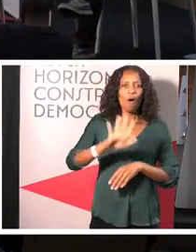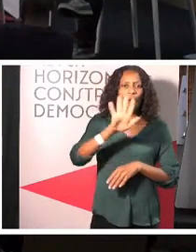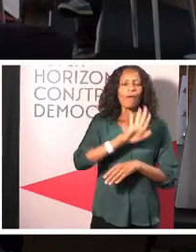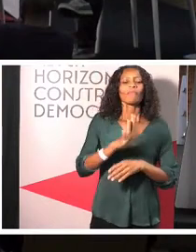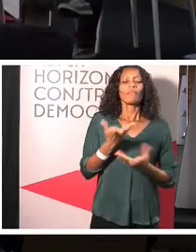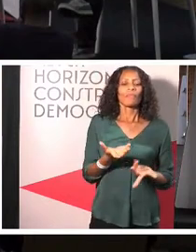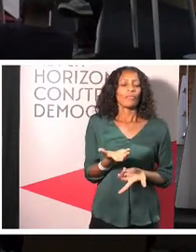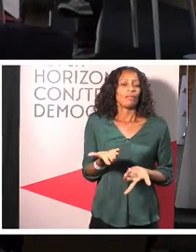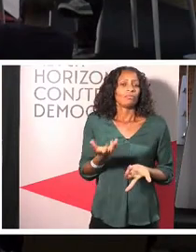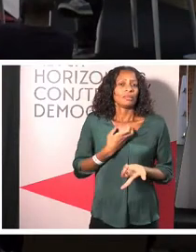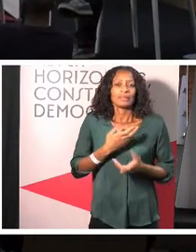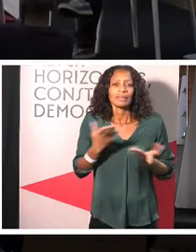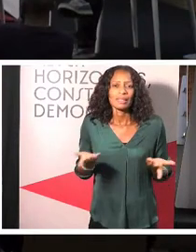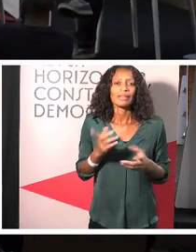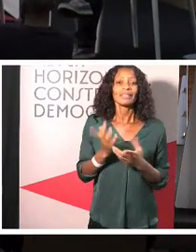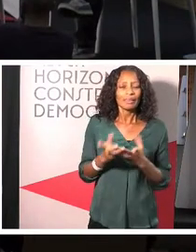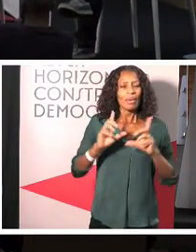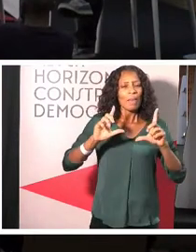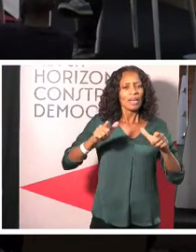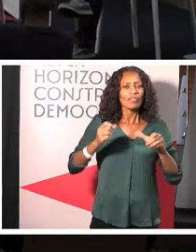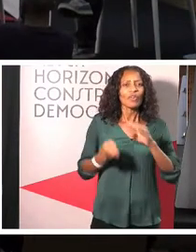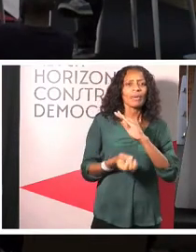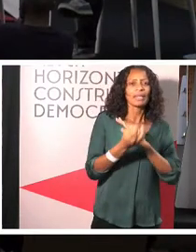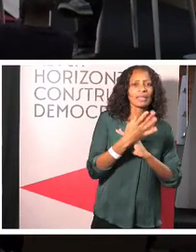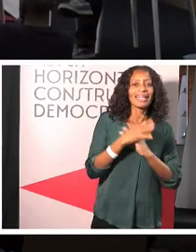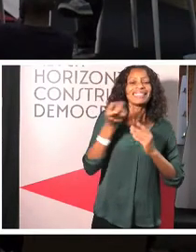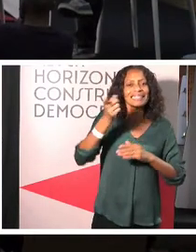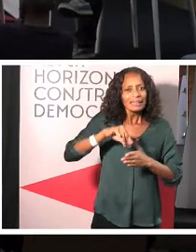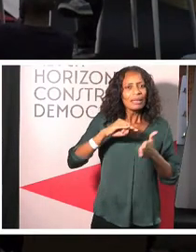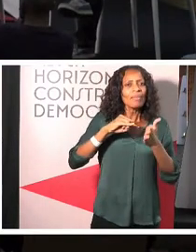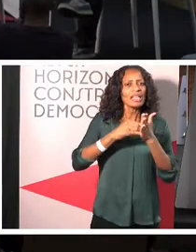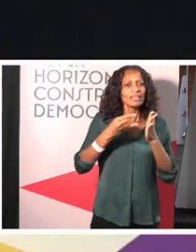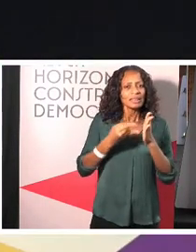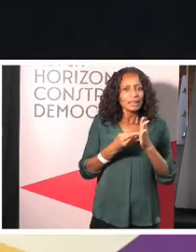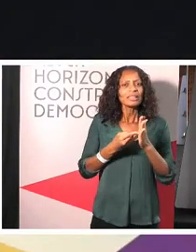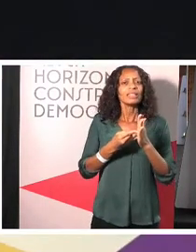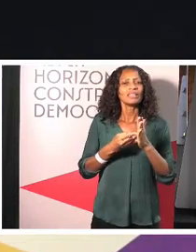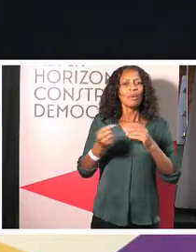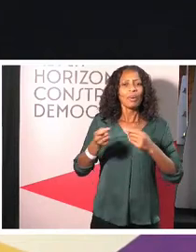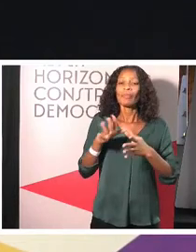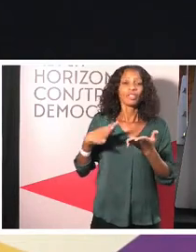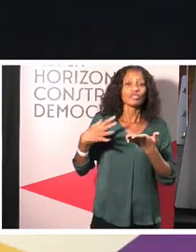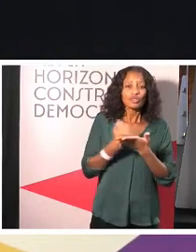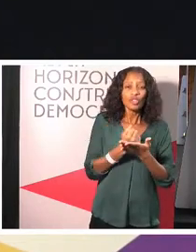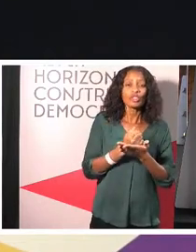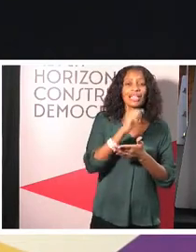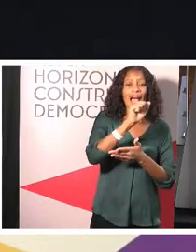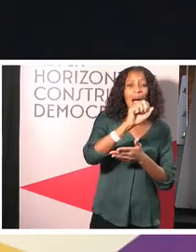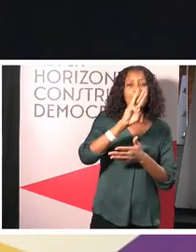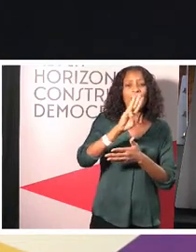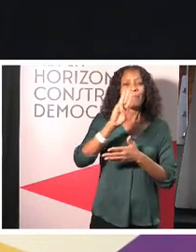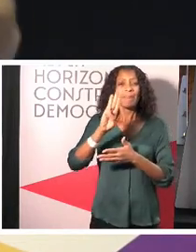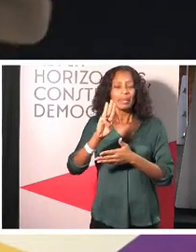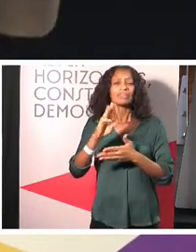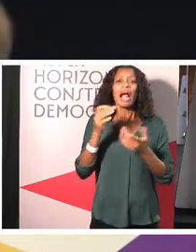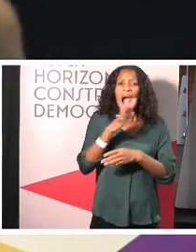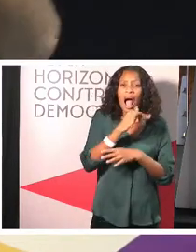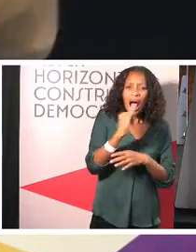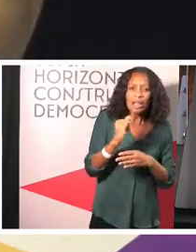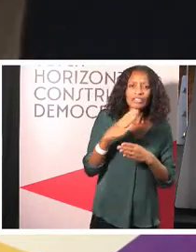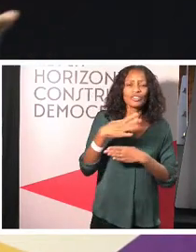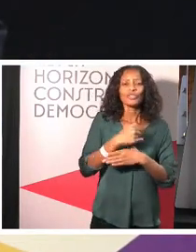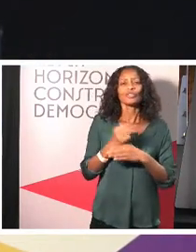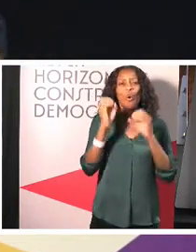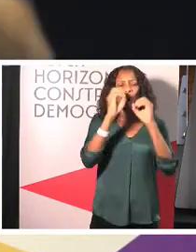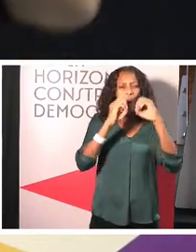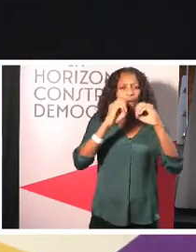infraestructuras, y que cree plataformas, y que cree una especie de sistema operativo. Todos tenemos un Apple Play, todos tenemos un Google, y lo que hacemos ahí es decir, bueno, hay gente que ha